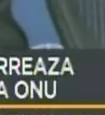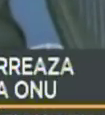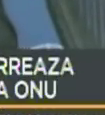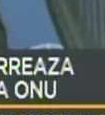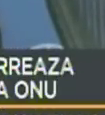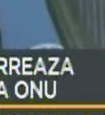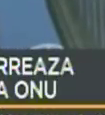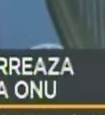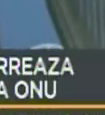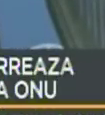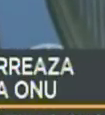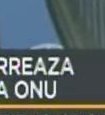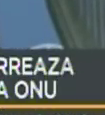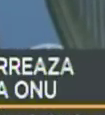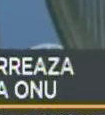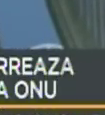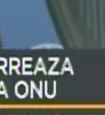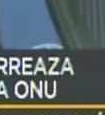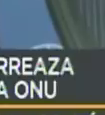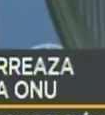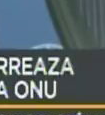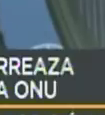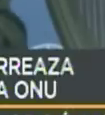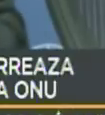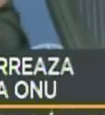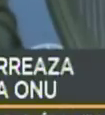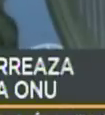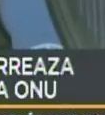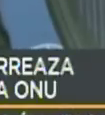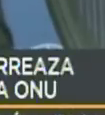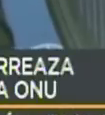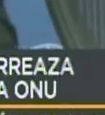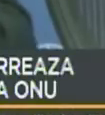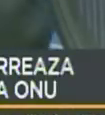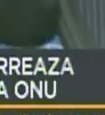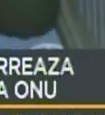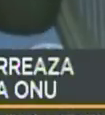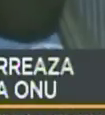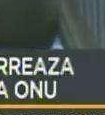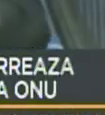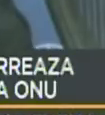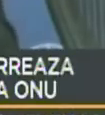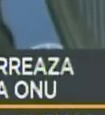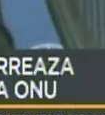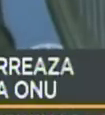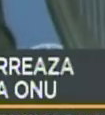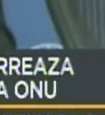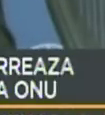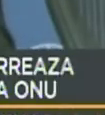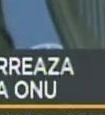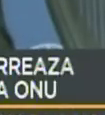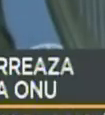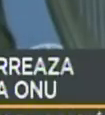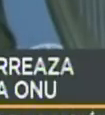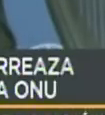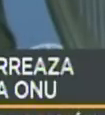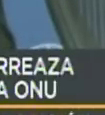visa, ¿no?, cosa rara. Pero esta señora, ¿quién financia eso? ¿Quién financia el lobby que hace la